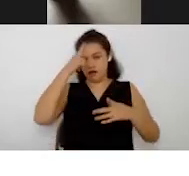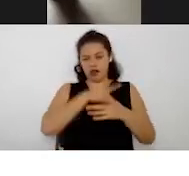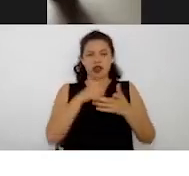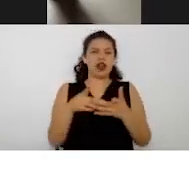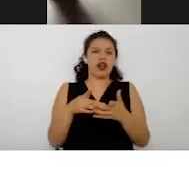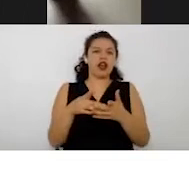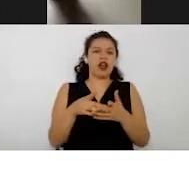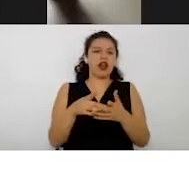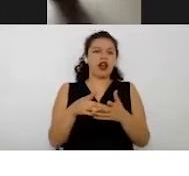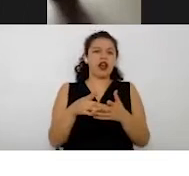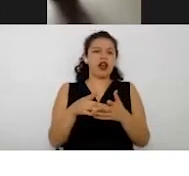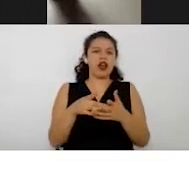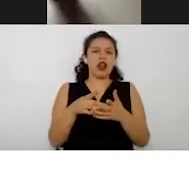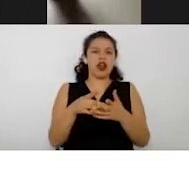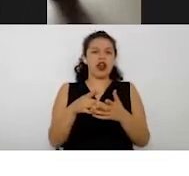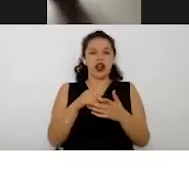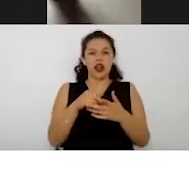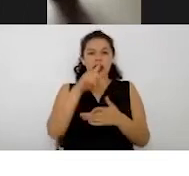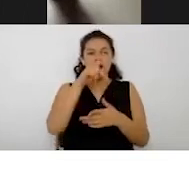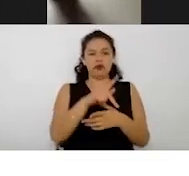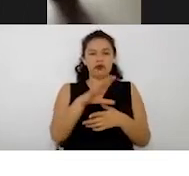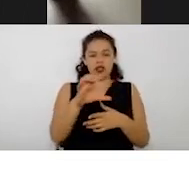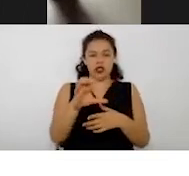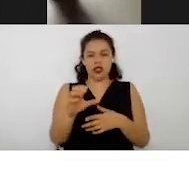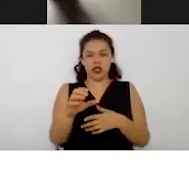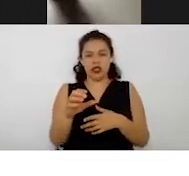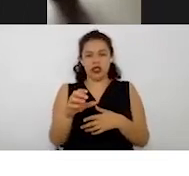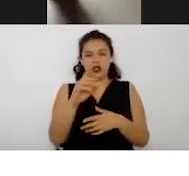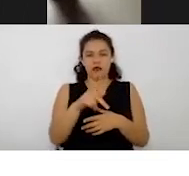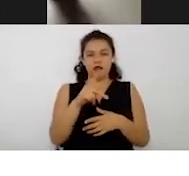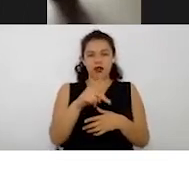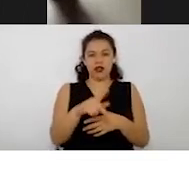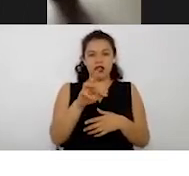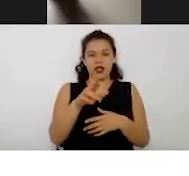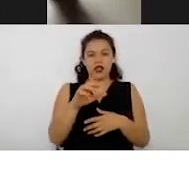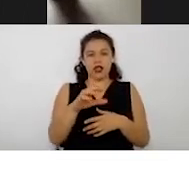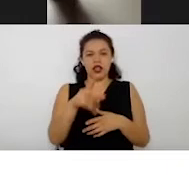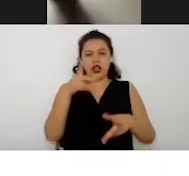respiración. ¿Recuerdan? ¿Qué era voz?